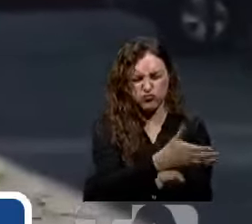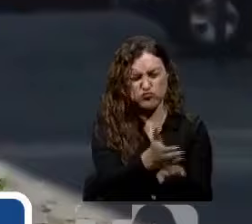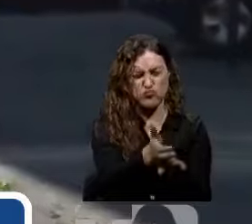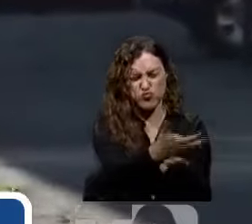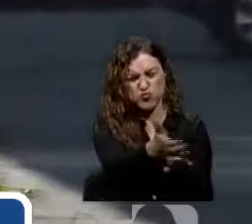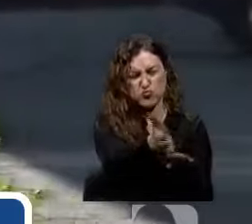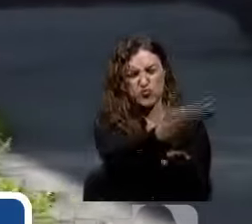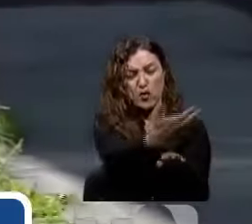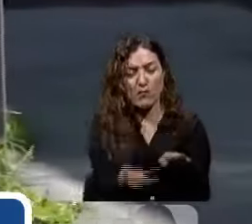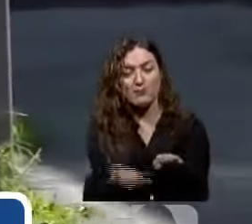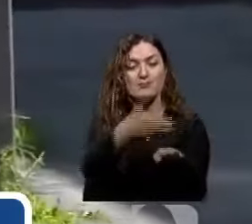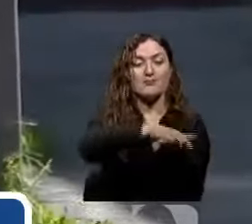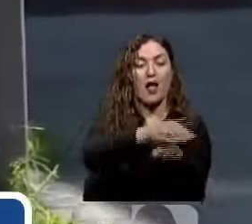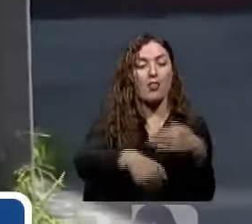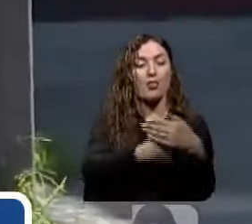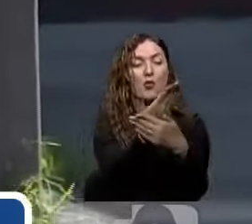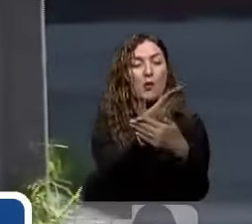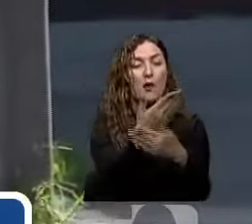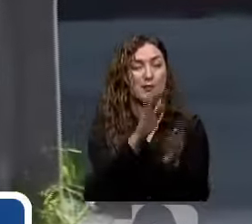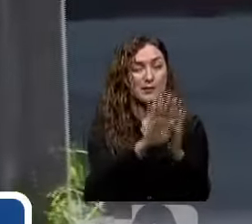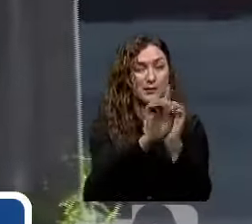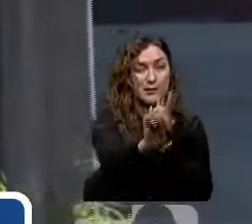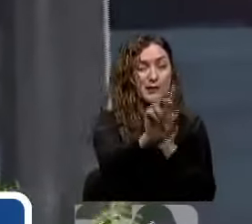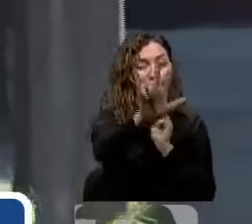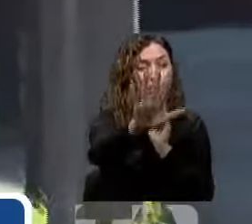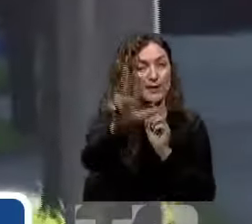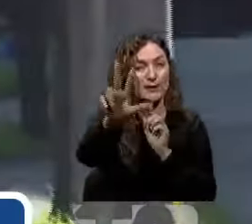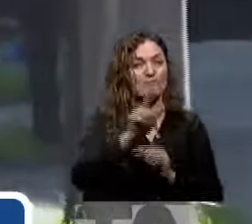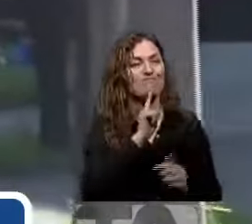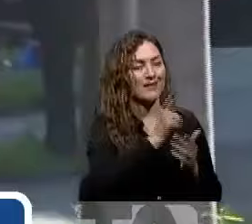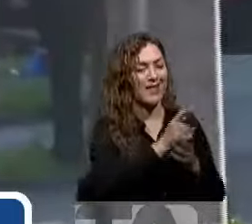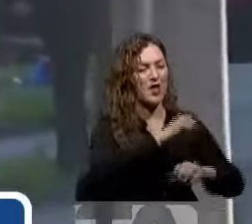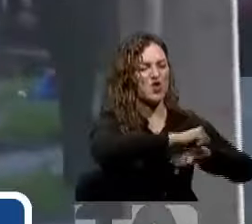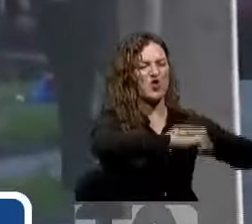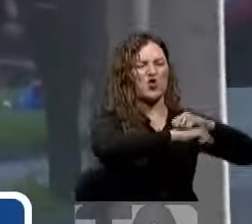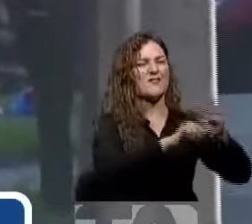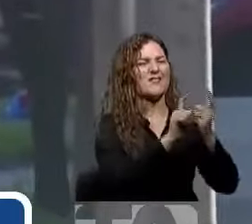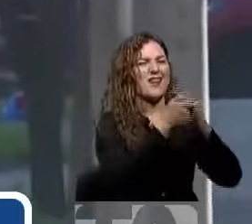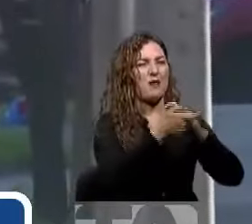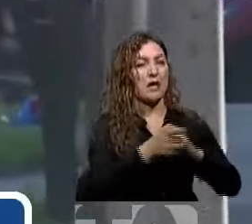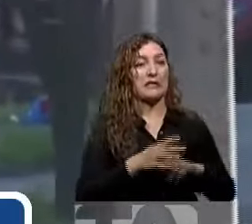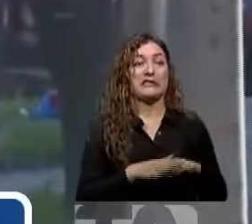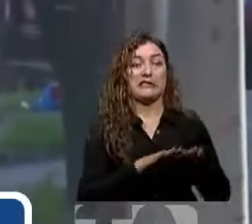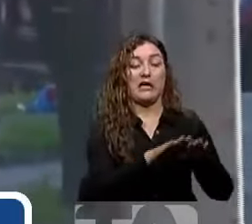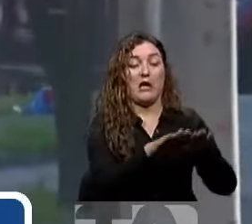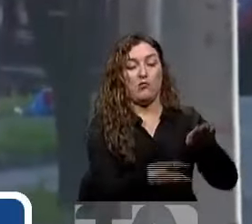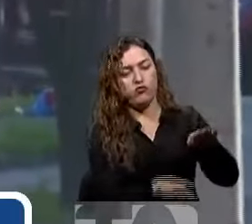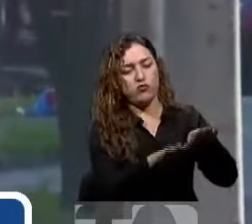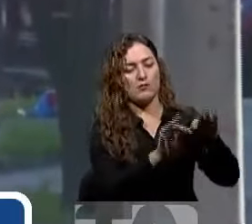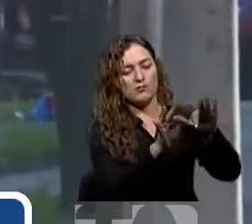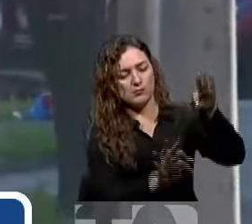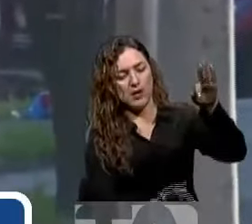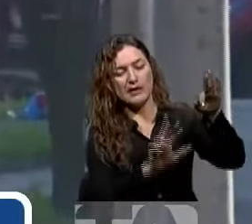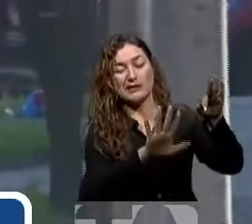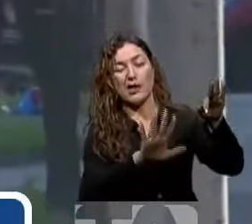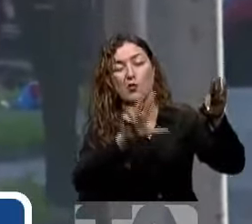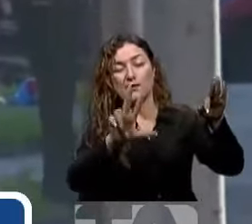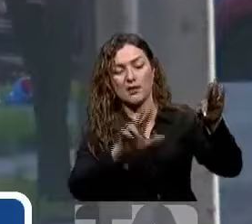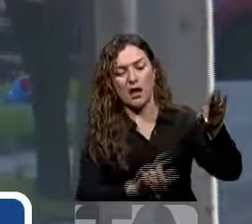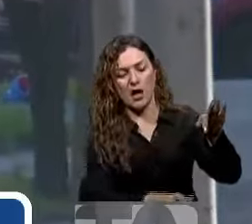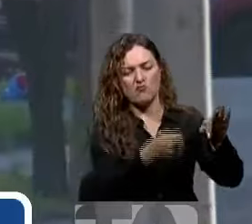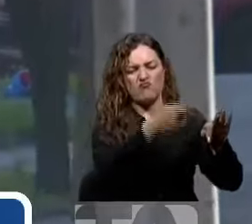que se están haciendo de rehabilitación vial son de cambio de la estructura del pavimento. Es una excavación de aproximadamente 53 centímetros, reposición de una